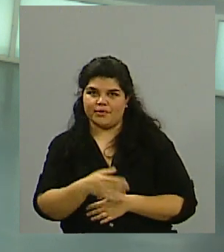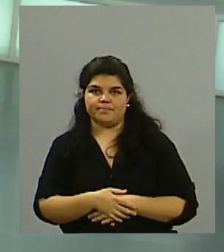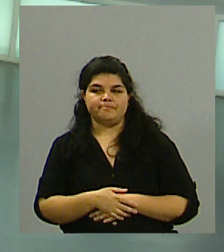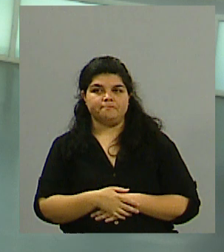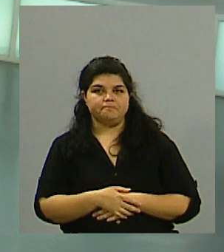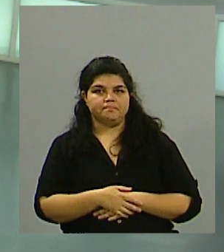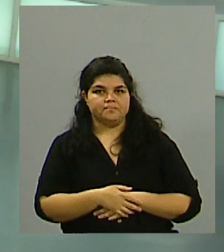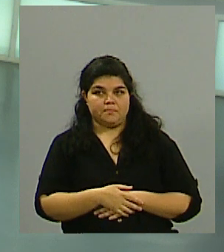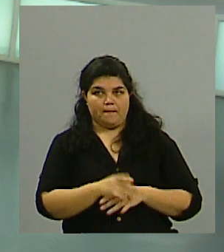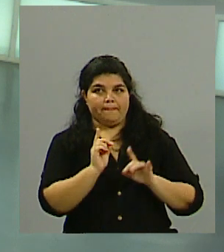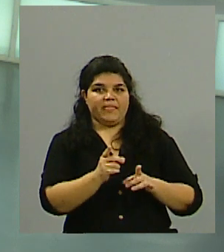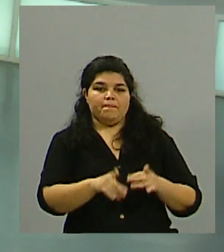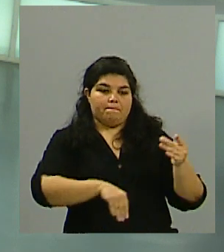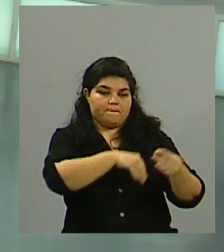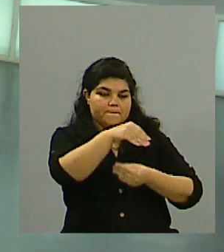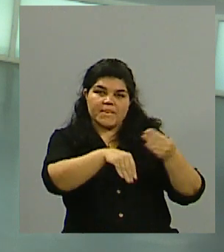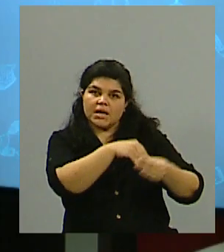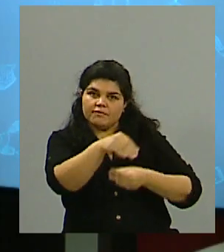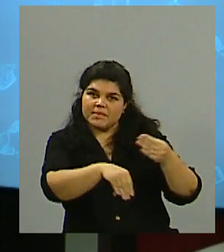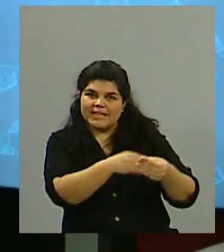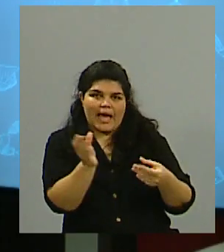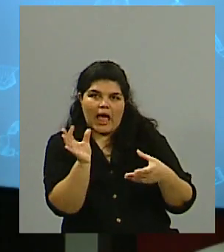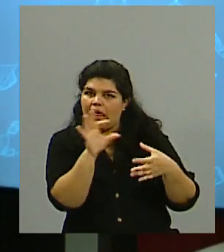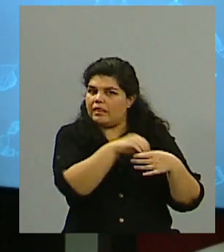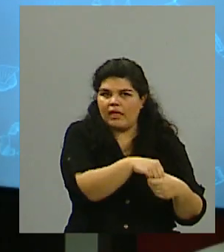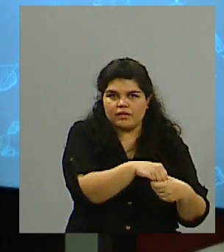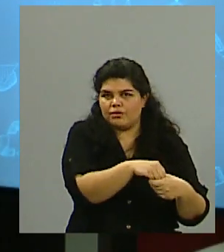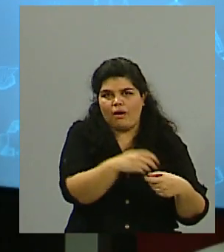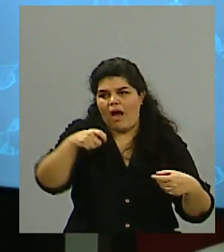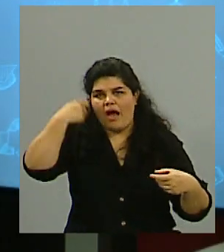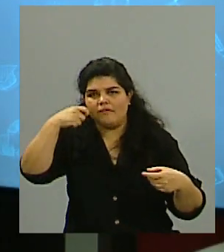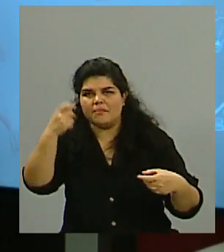veces forma parte de su familia. Sí. No es solamente el